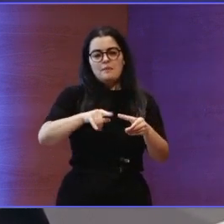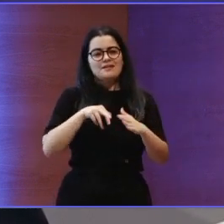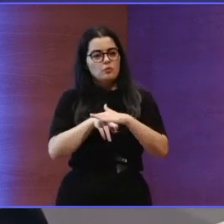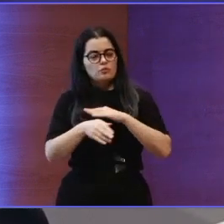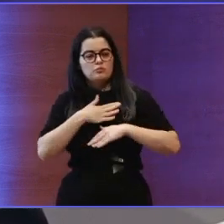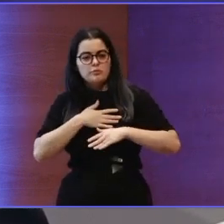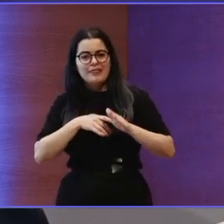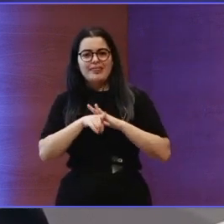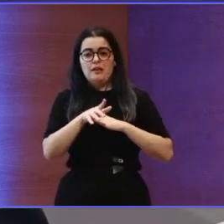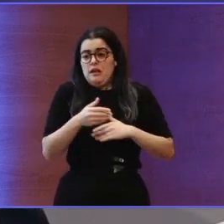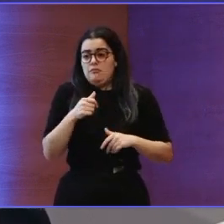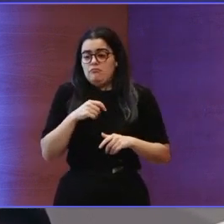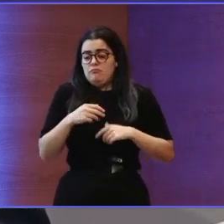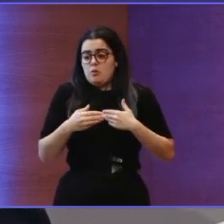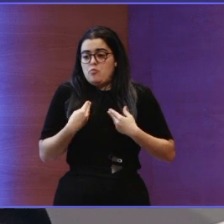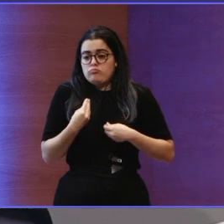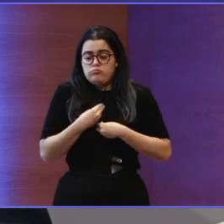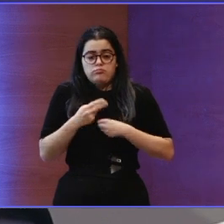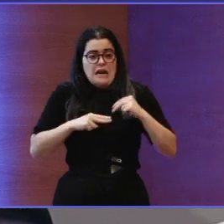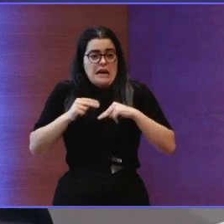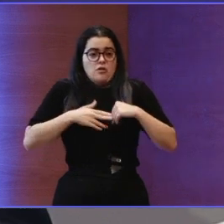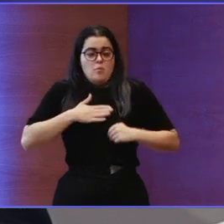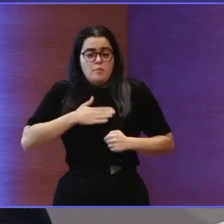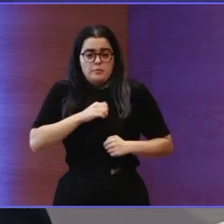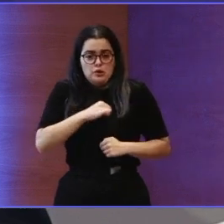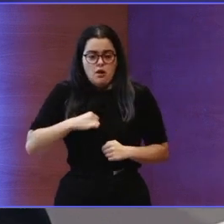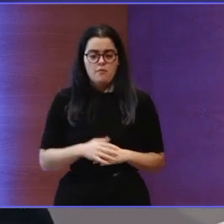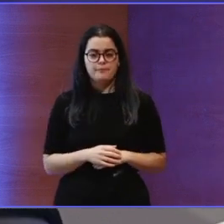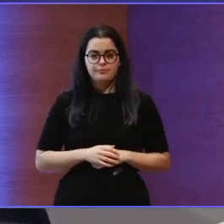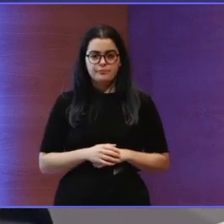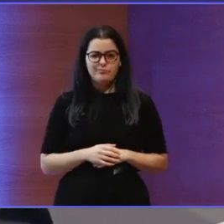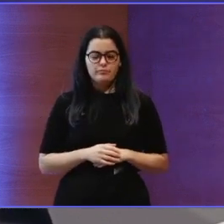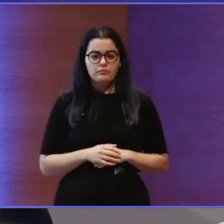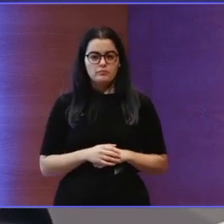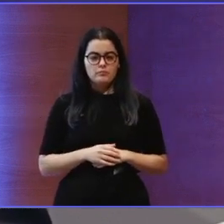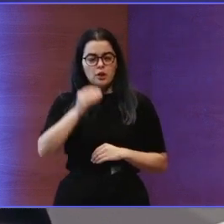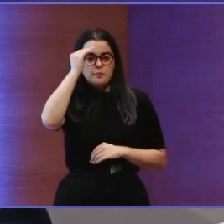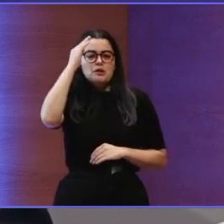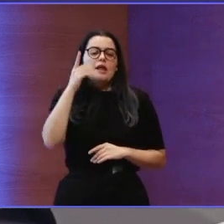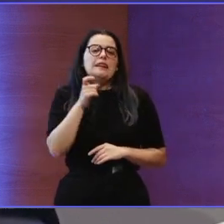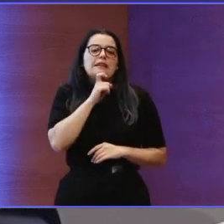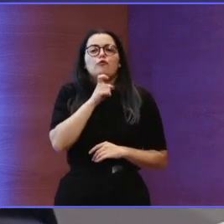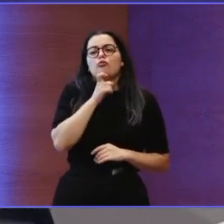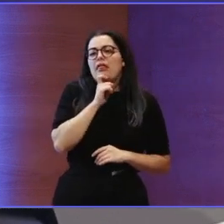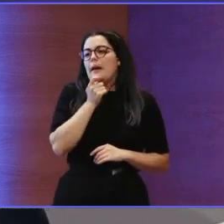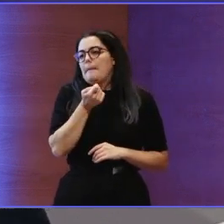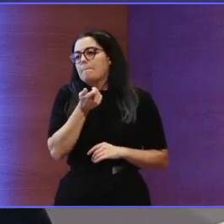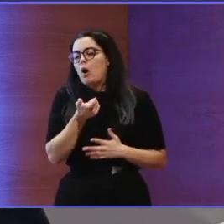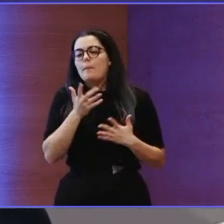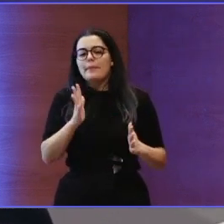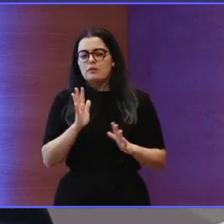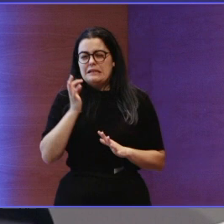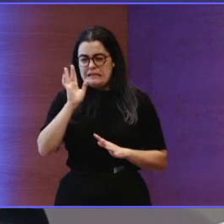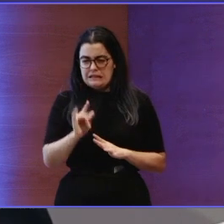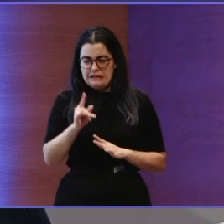también con la propia realización personal yo ahí no veo grandes dificultades lo que sí veo es cómo ayudamos